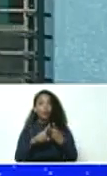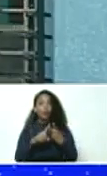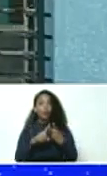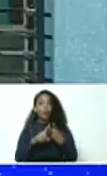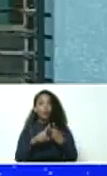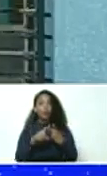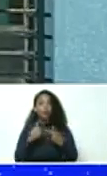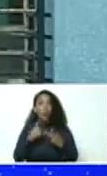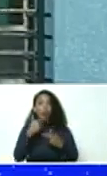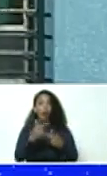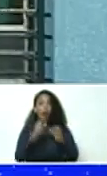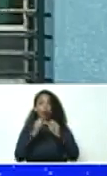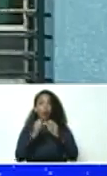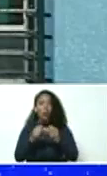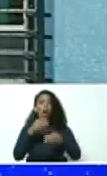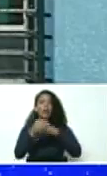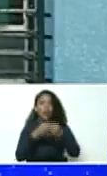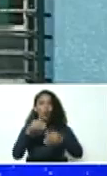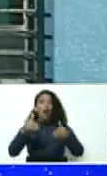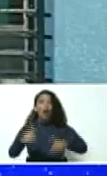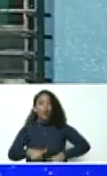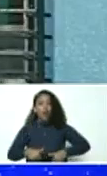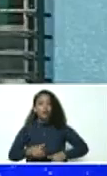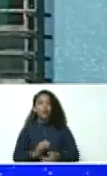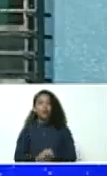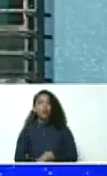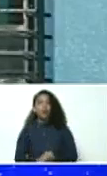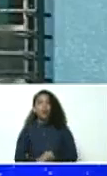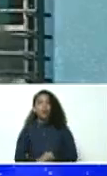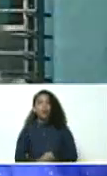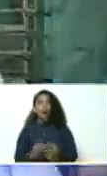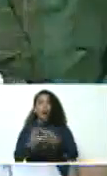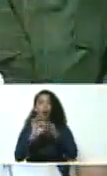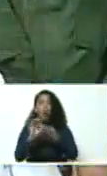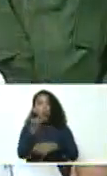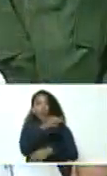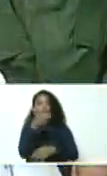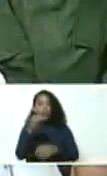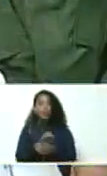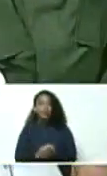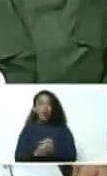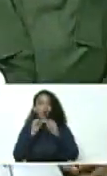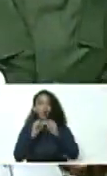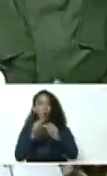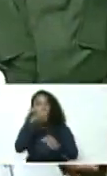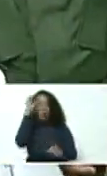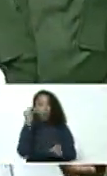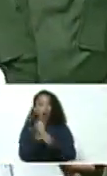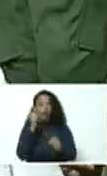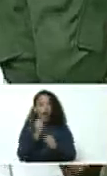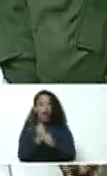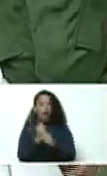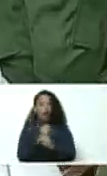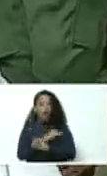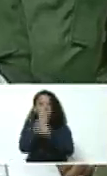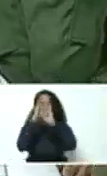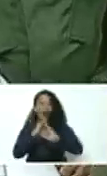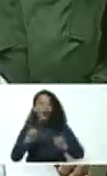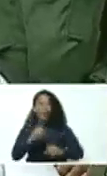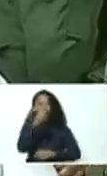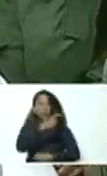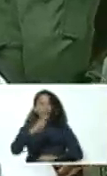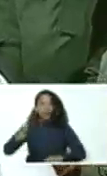les digo, sigamos haciendo el esfuerzo, en unión perfecta, sigamos trabajando por la felicidad de la gente,